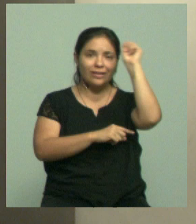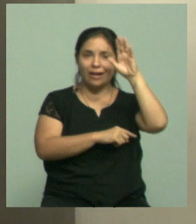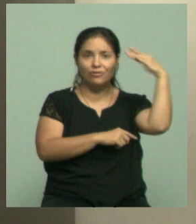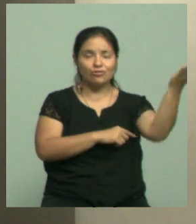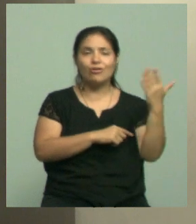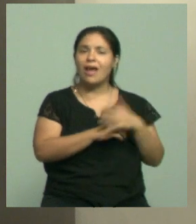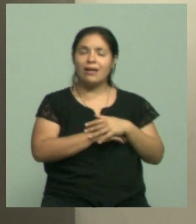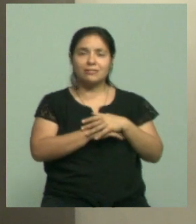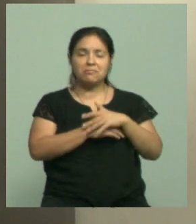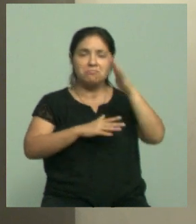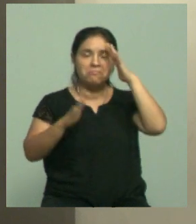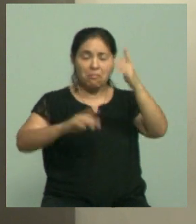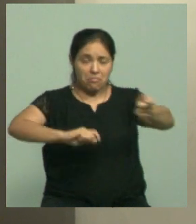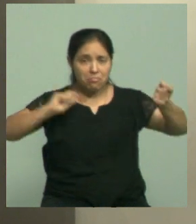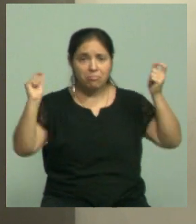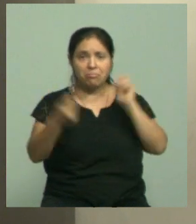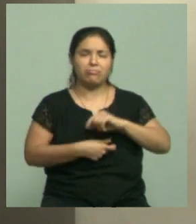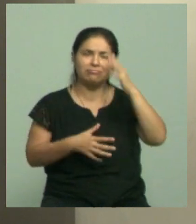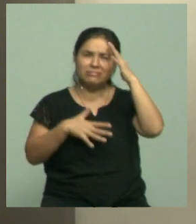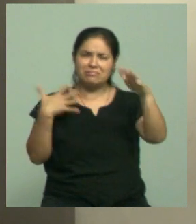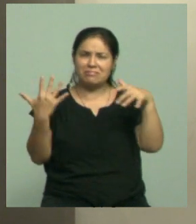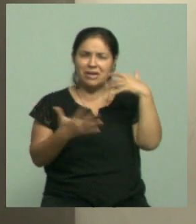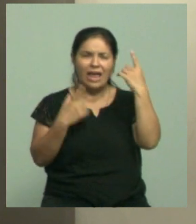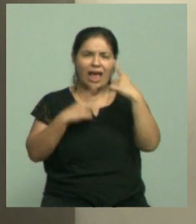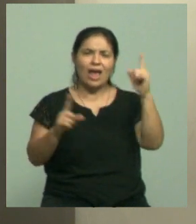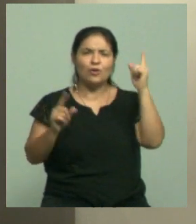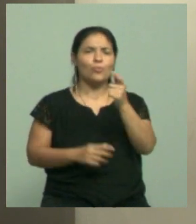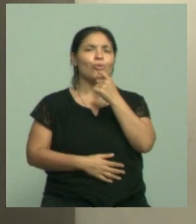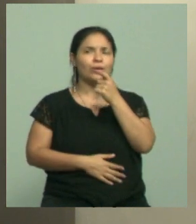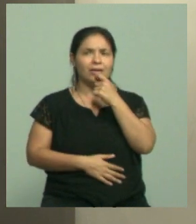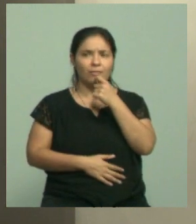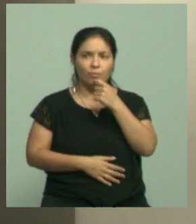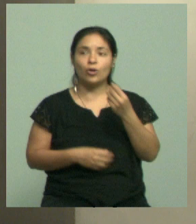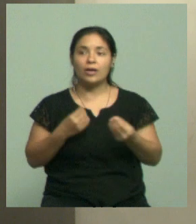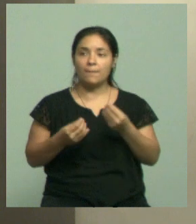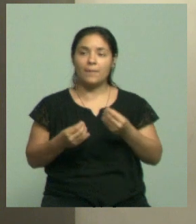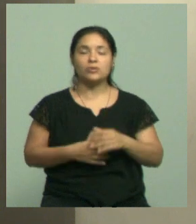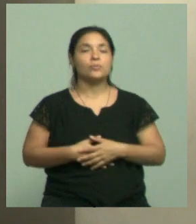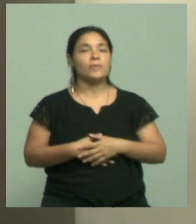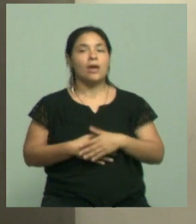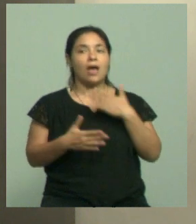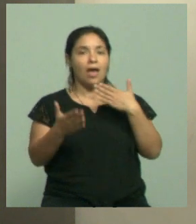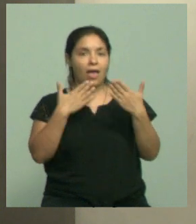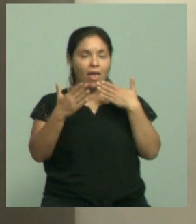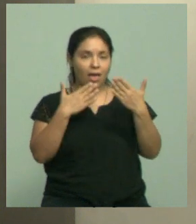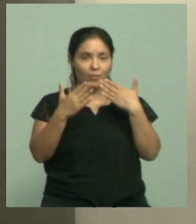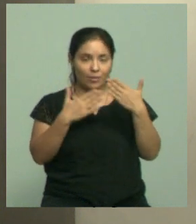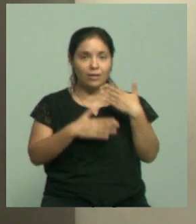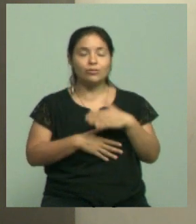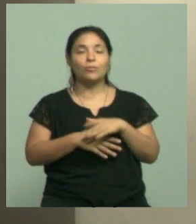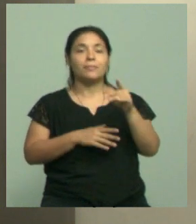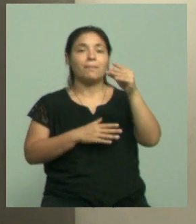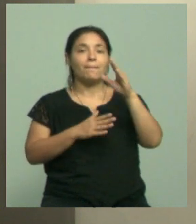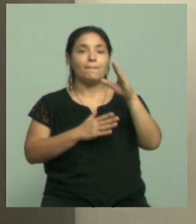mucho ruido, como lo fueron, por ejemplo, el hecho de estas supuestas conversaciones que estaría teniendo con el